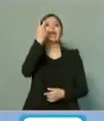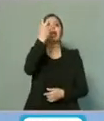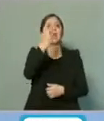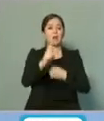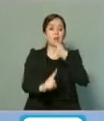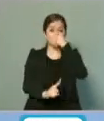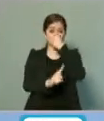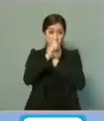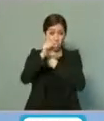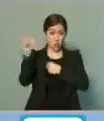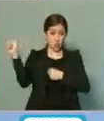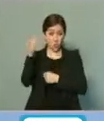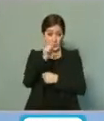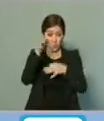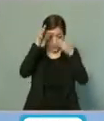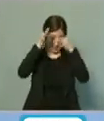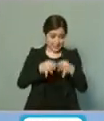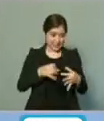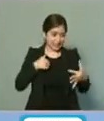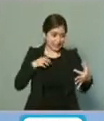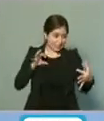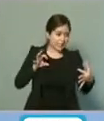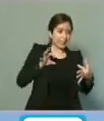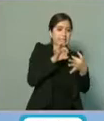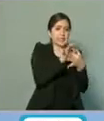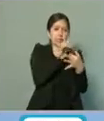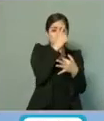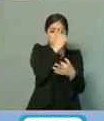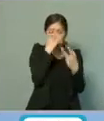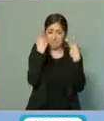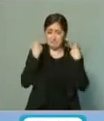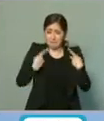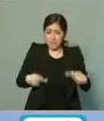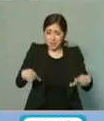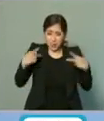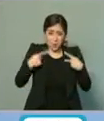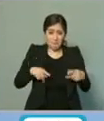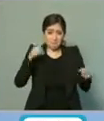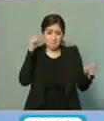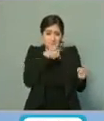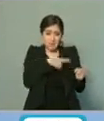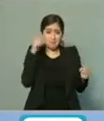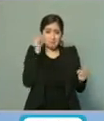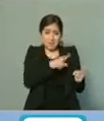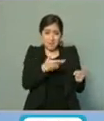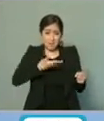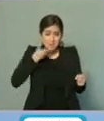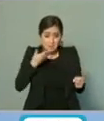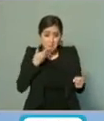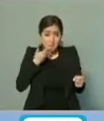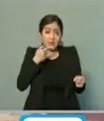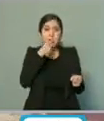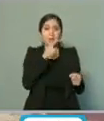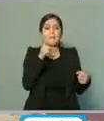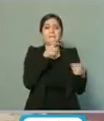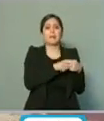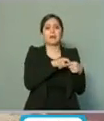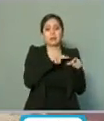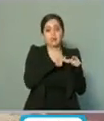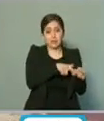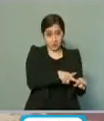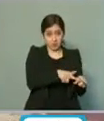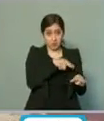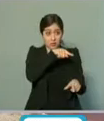Cuando se genera este vínculo con una persona que es permanente en la relación, entonces sí se da ese vínculo, porque el vínculo